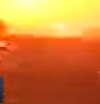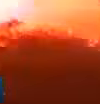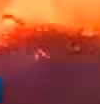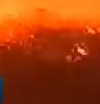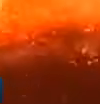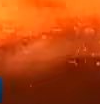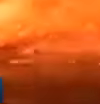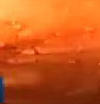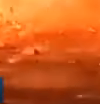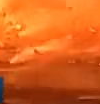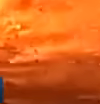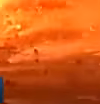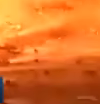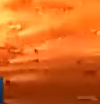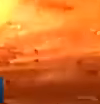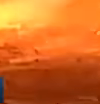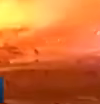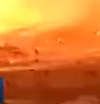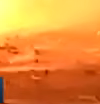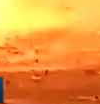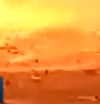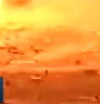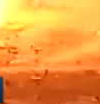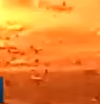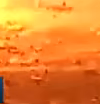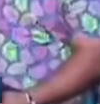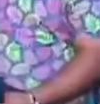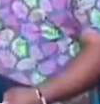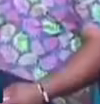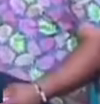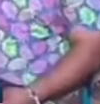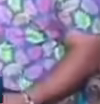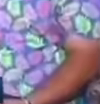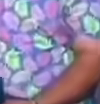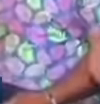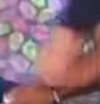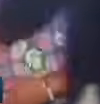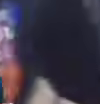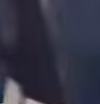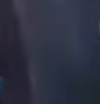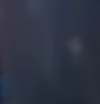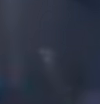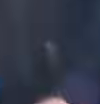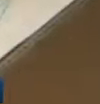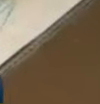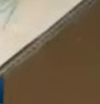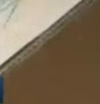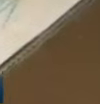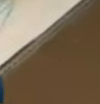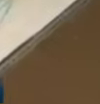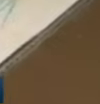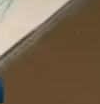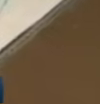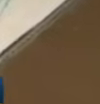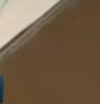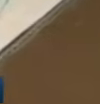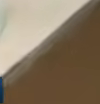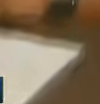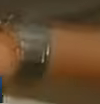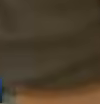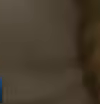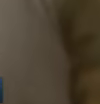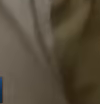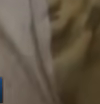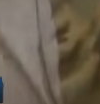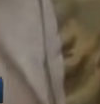A pocas horas de que se acabe el año y dar inicio al nuevo, miles de familias se están preparando para hacer las tradicionales